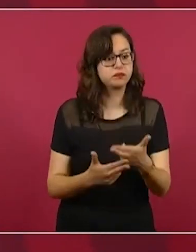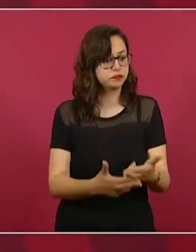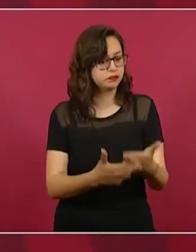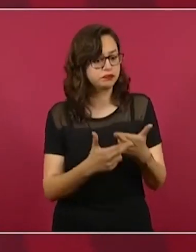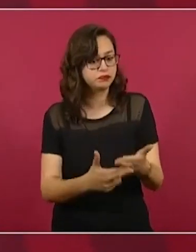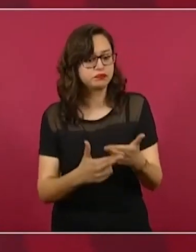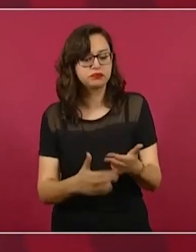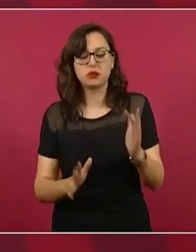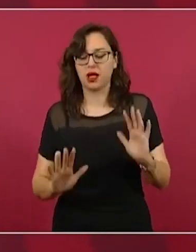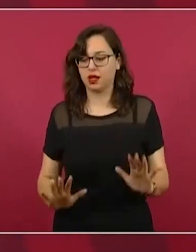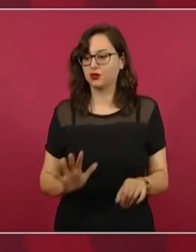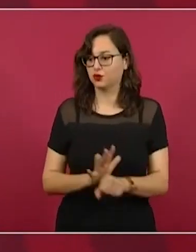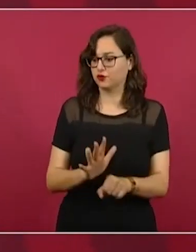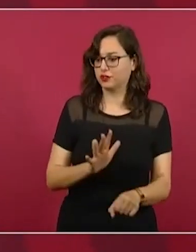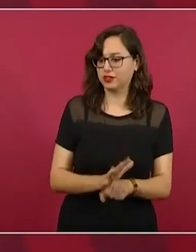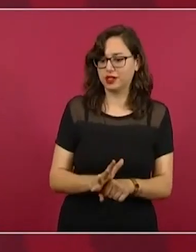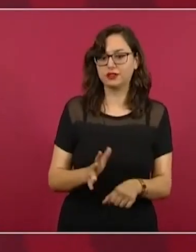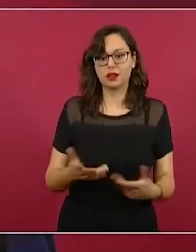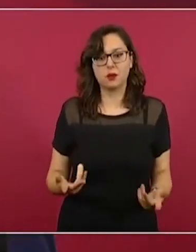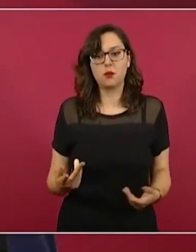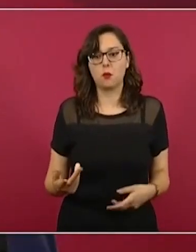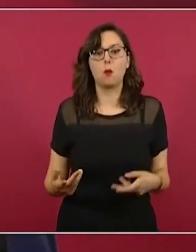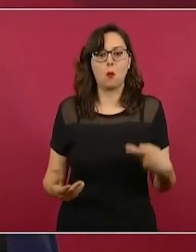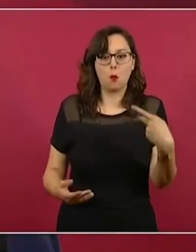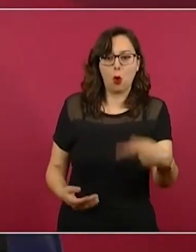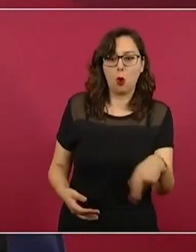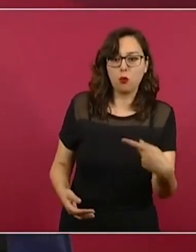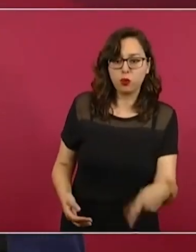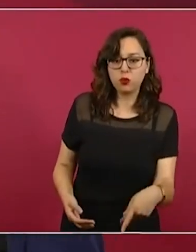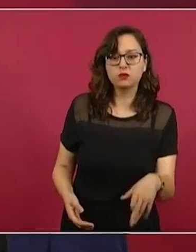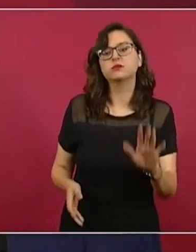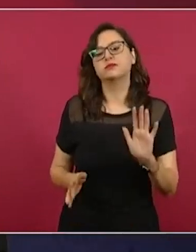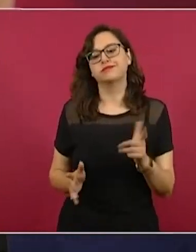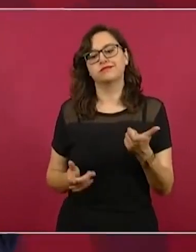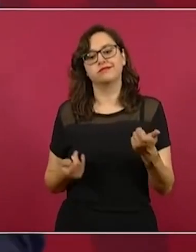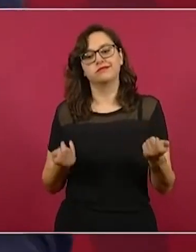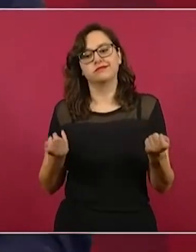la producción de mercado, no solo en